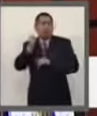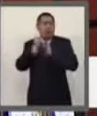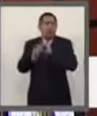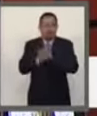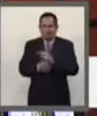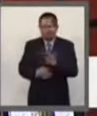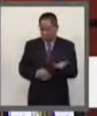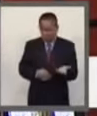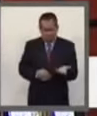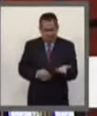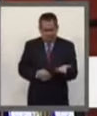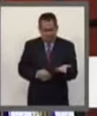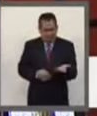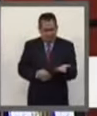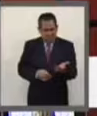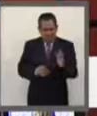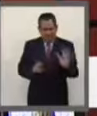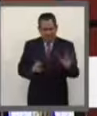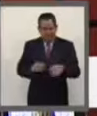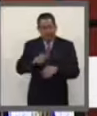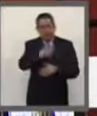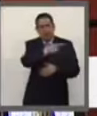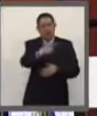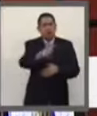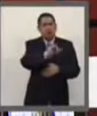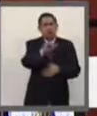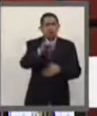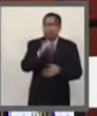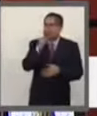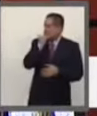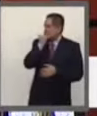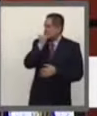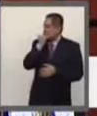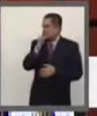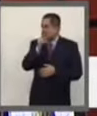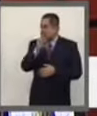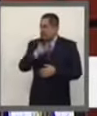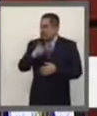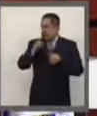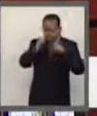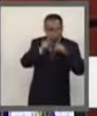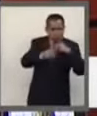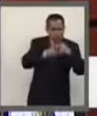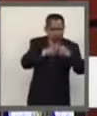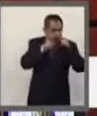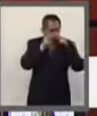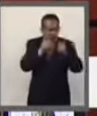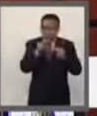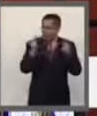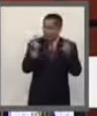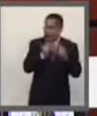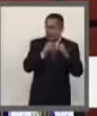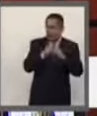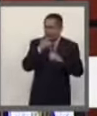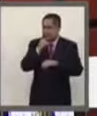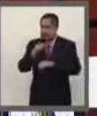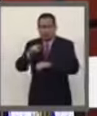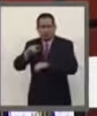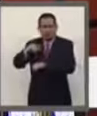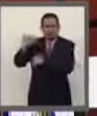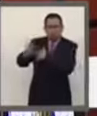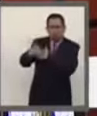en realidad la respuesta de los funcionarios es, disculpen, estamos atendiendo un tema de urgencia y vamos